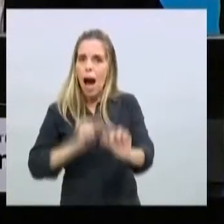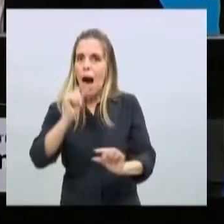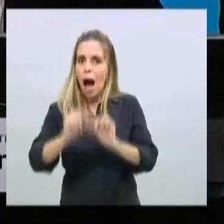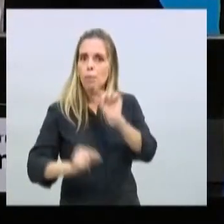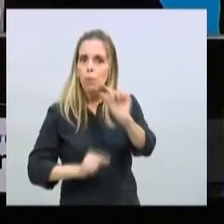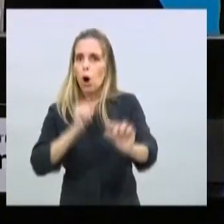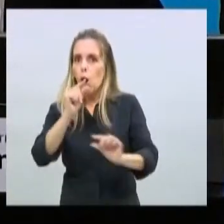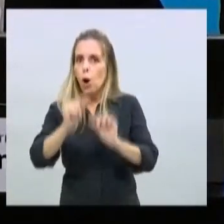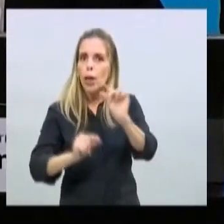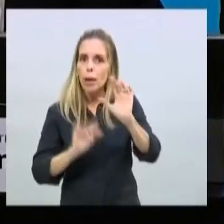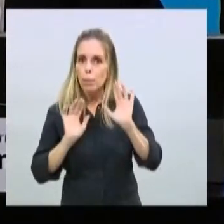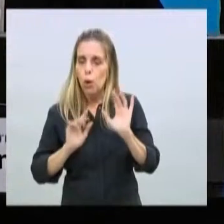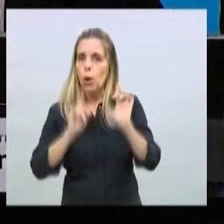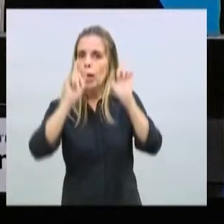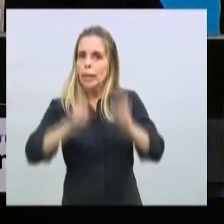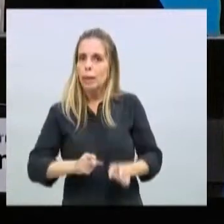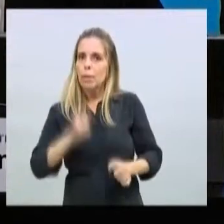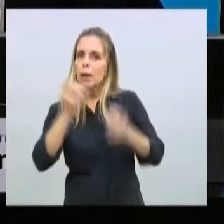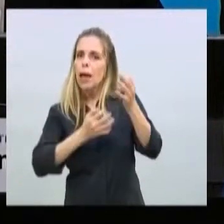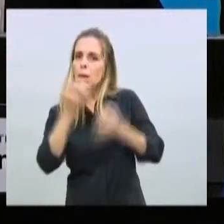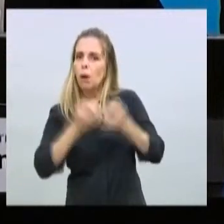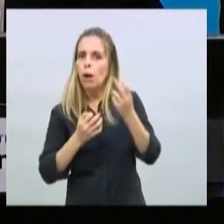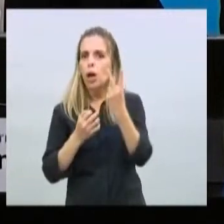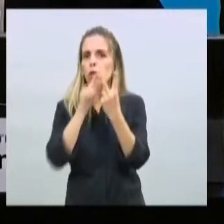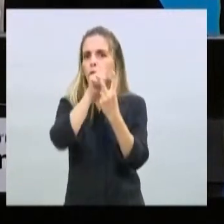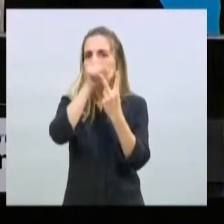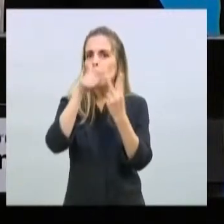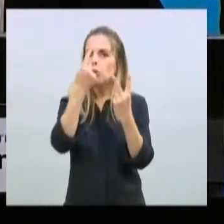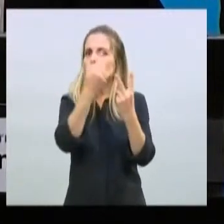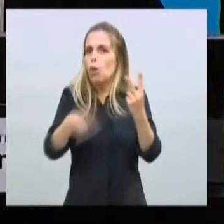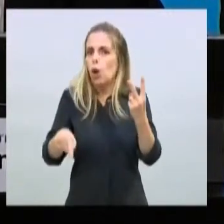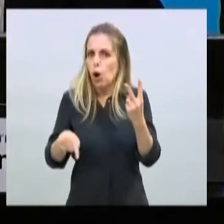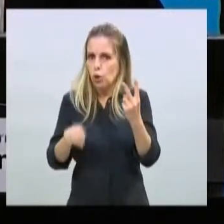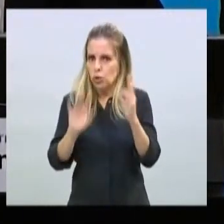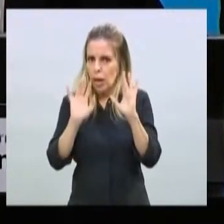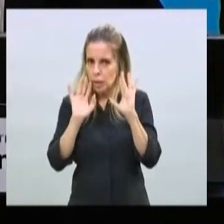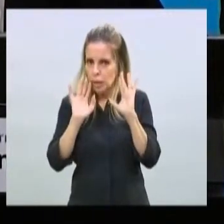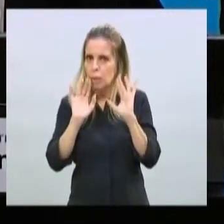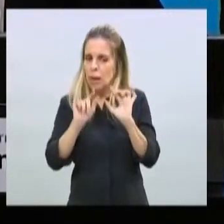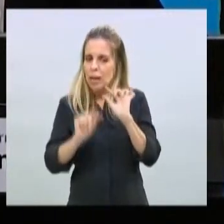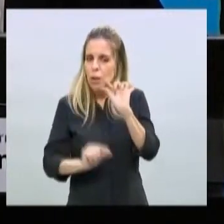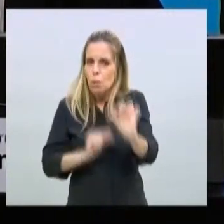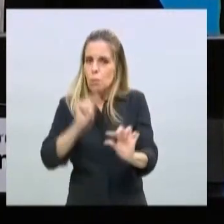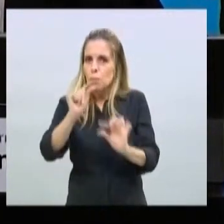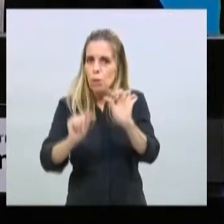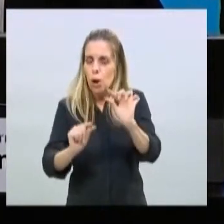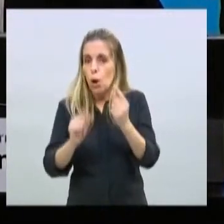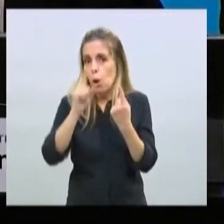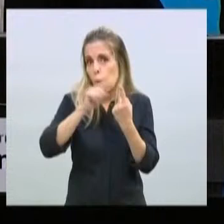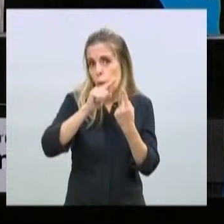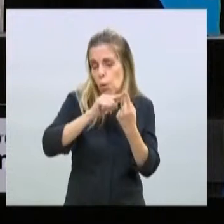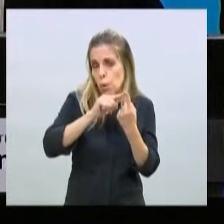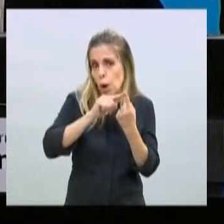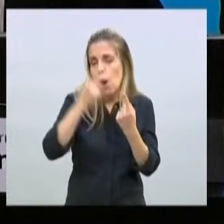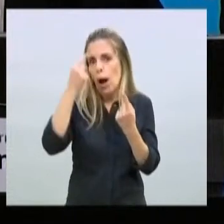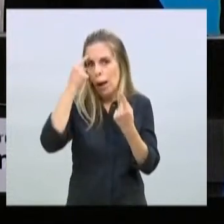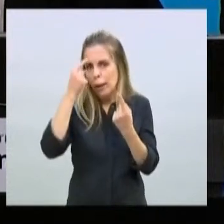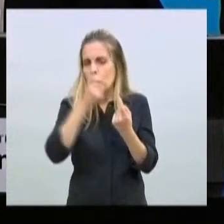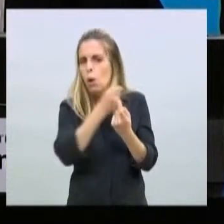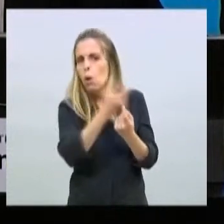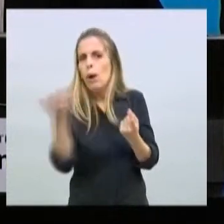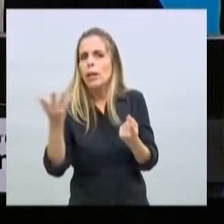y vamos a evaluar 2 cosas para ir llevando esa gradualidad. Una, por supuesto, el nivel de contagios, que es lo